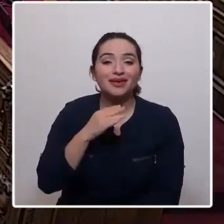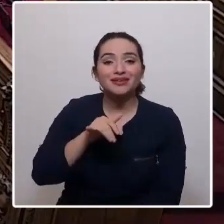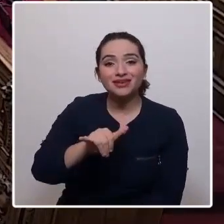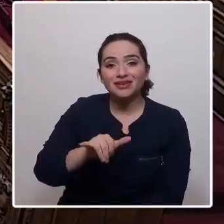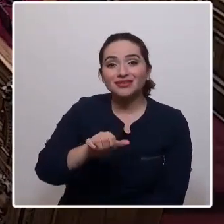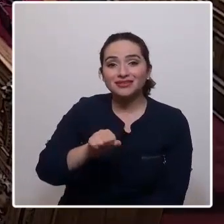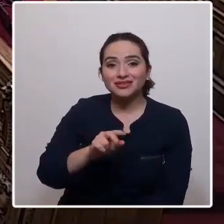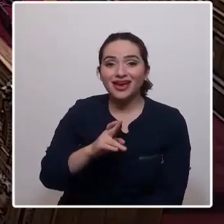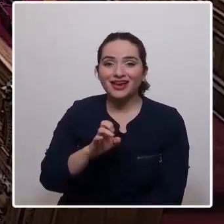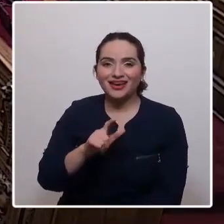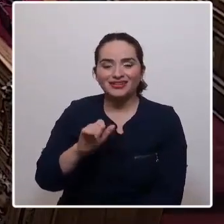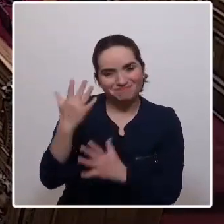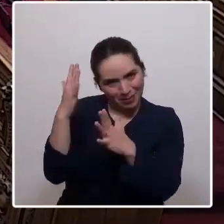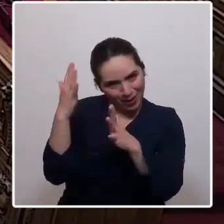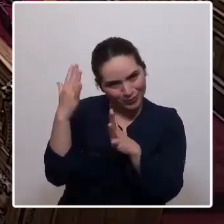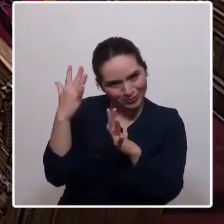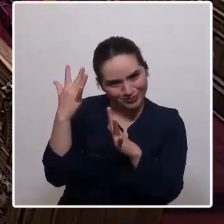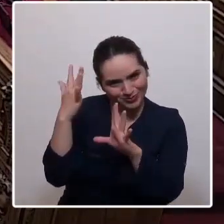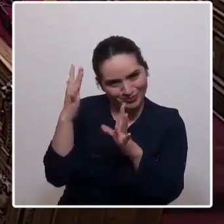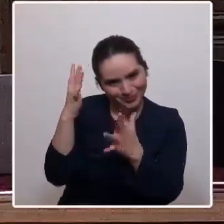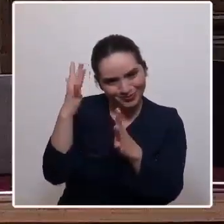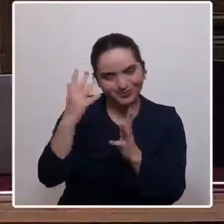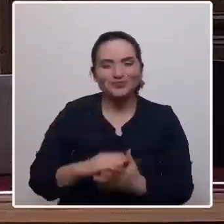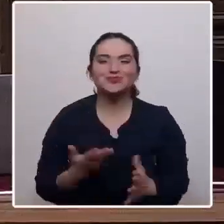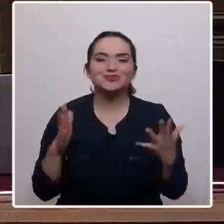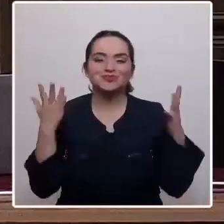Un aplauso para Yarela.